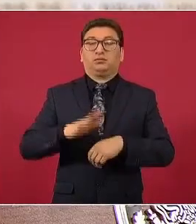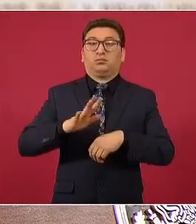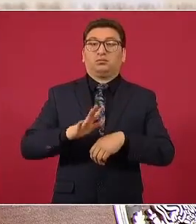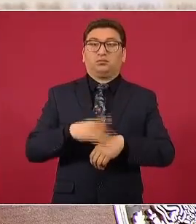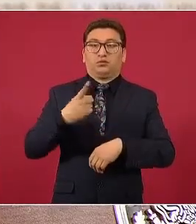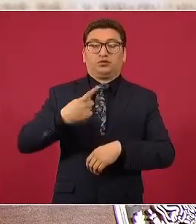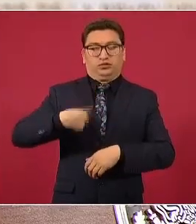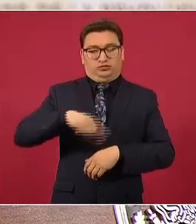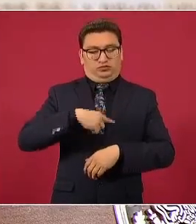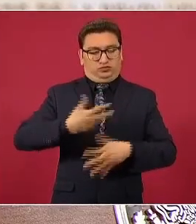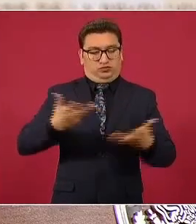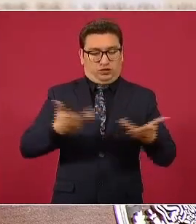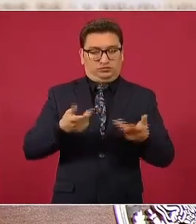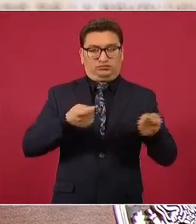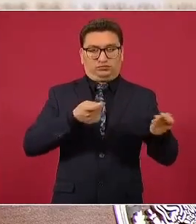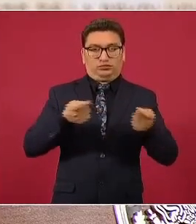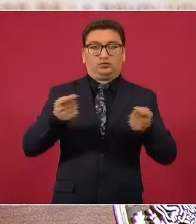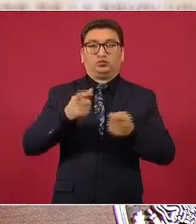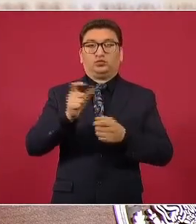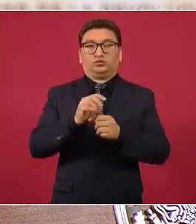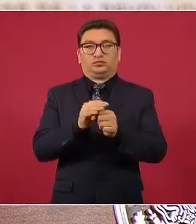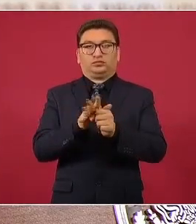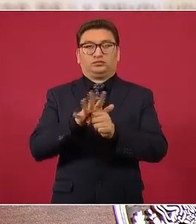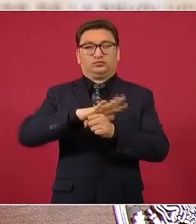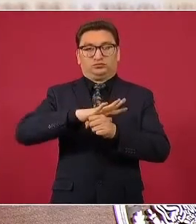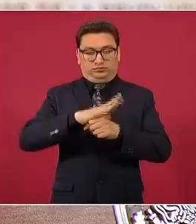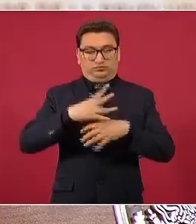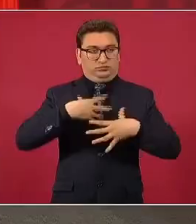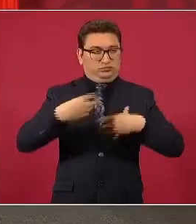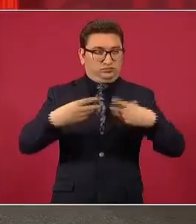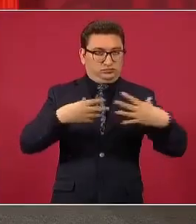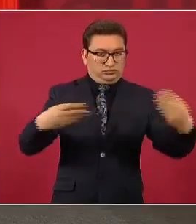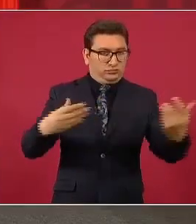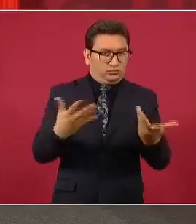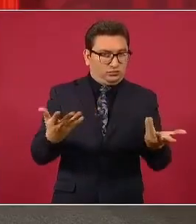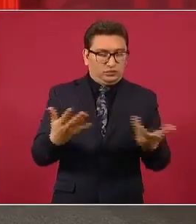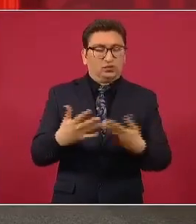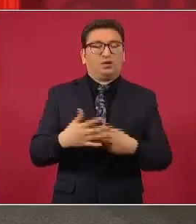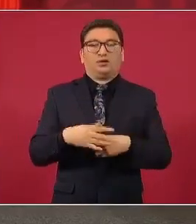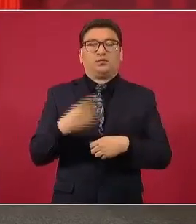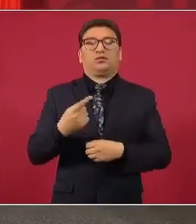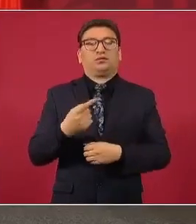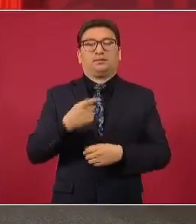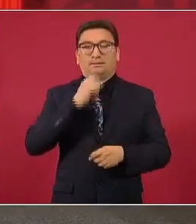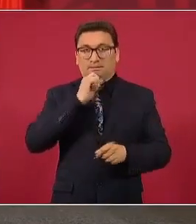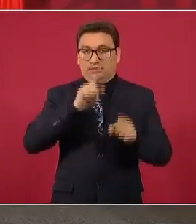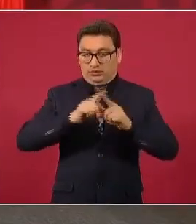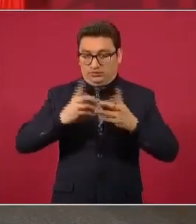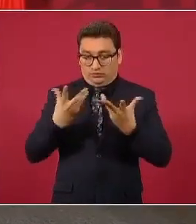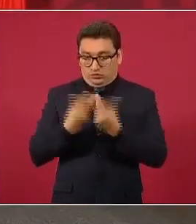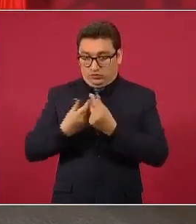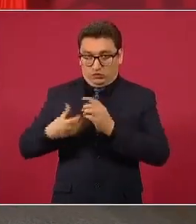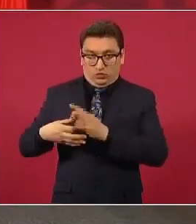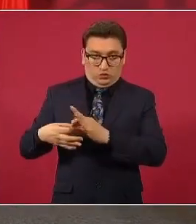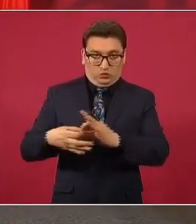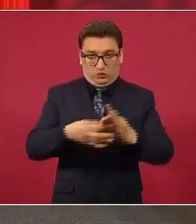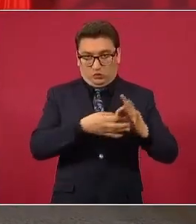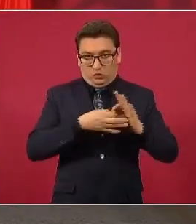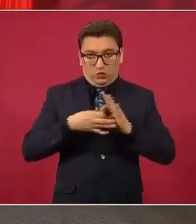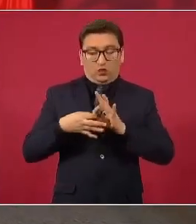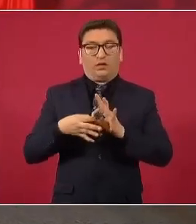que hicimos con la pandemia, porque así como nos juntamos todos,